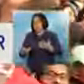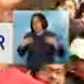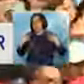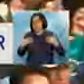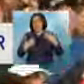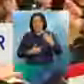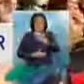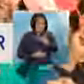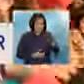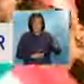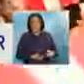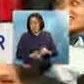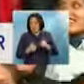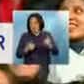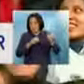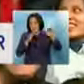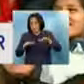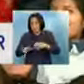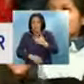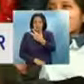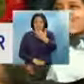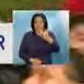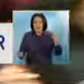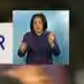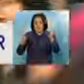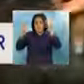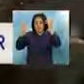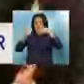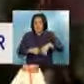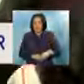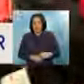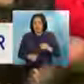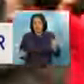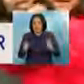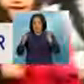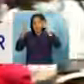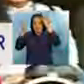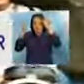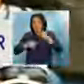alegre. Vienen y siguen las olas, tres hurras por el Perú,